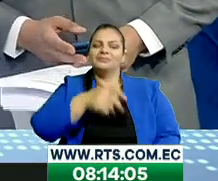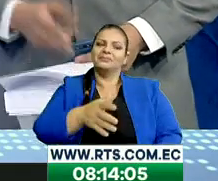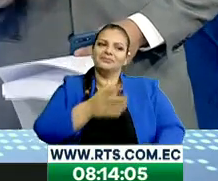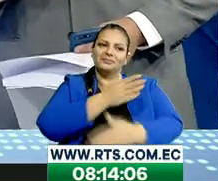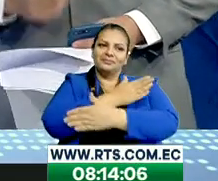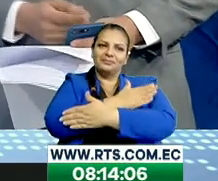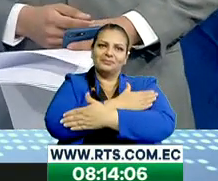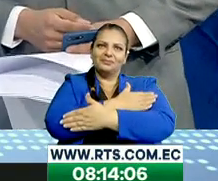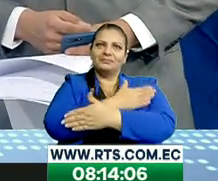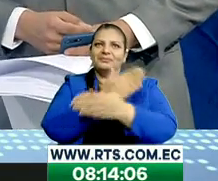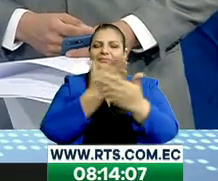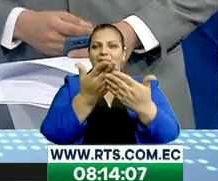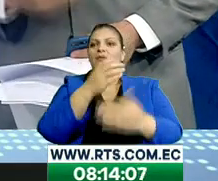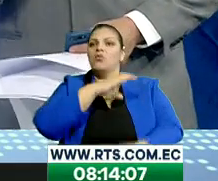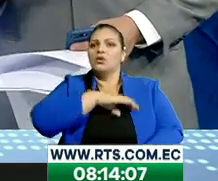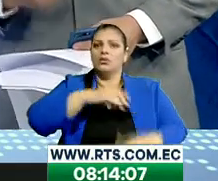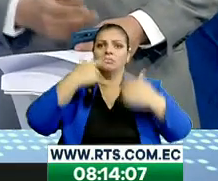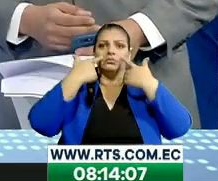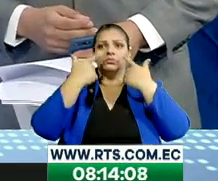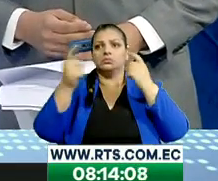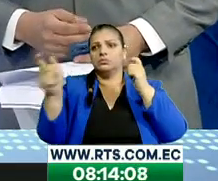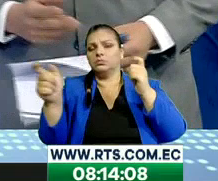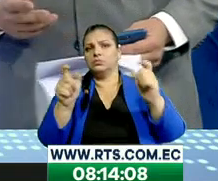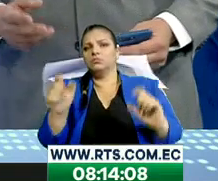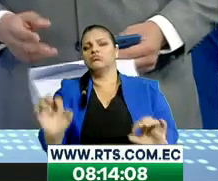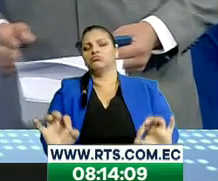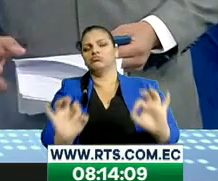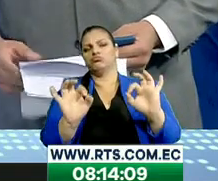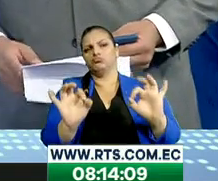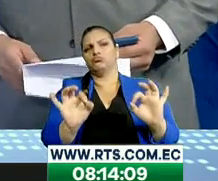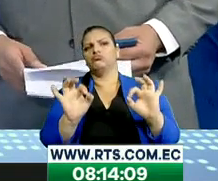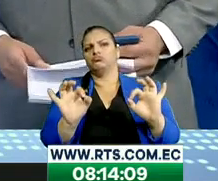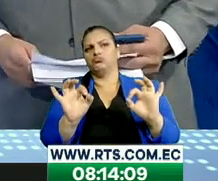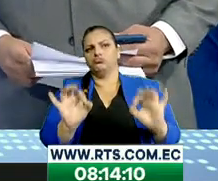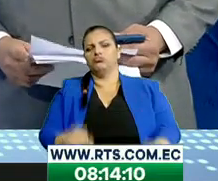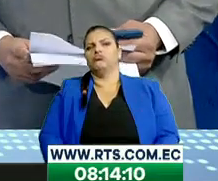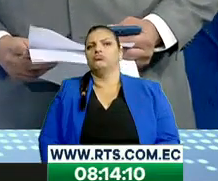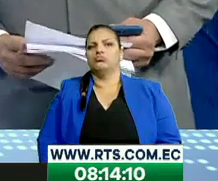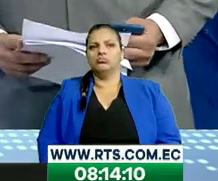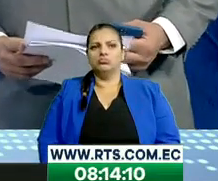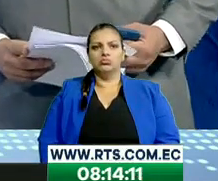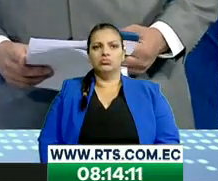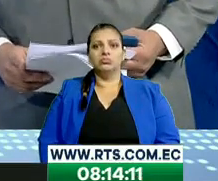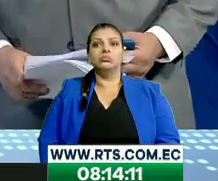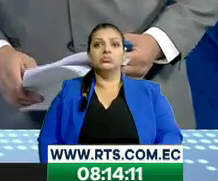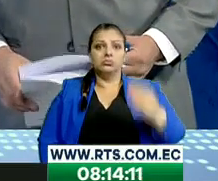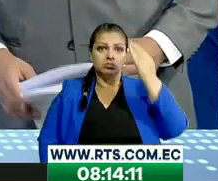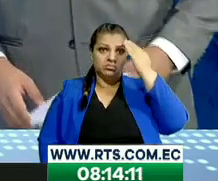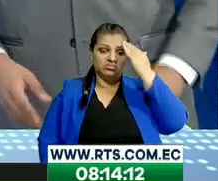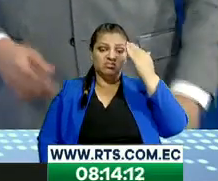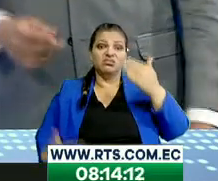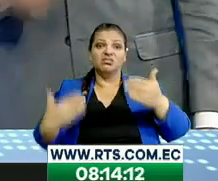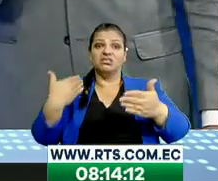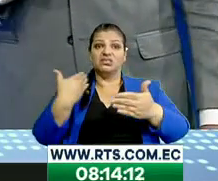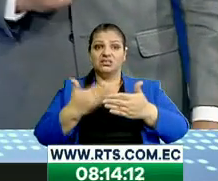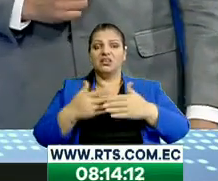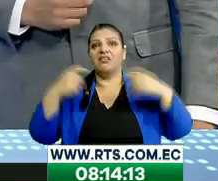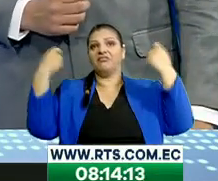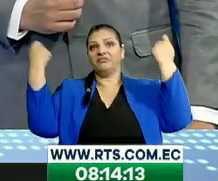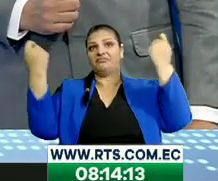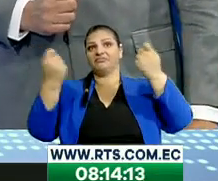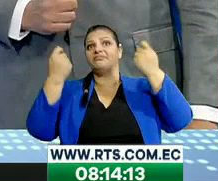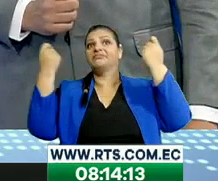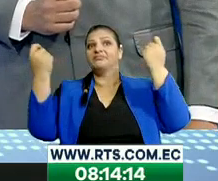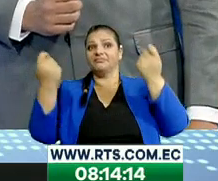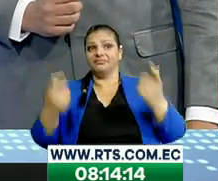y felicitaciones a la Policía Nacional por su trabajo, la PJ también, a propósito que ya se vienen las festividades. Un abrazo y más